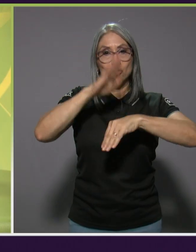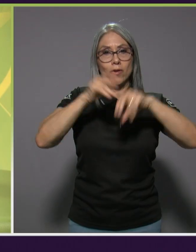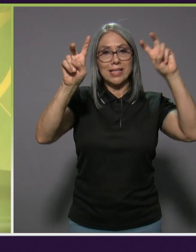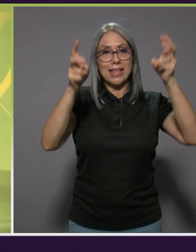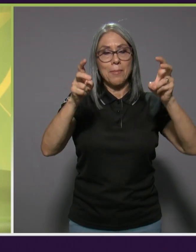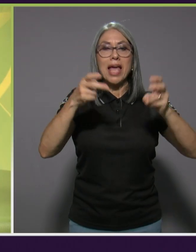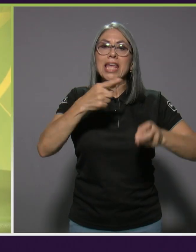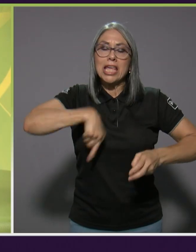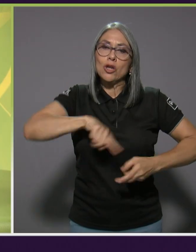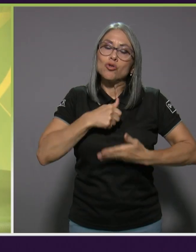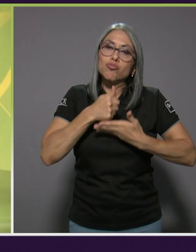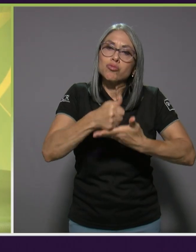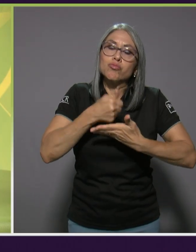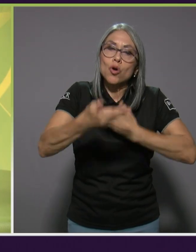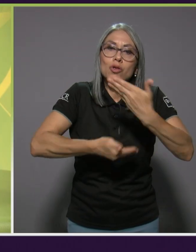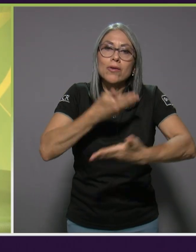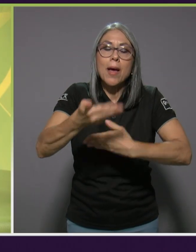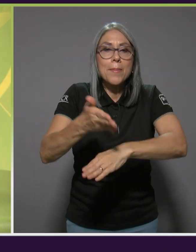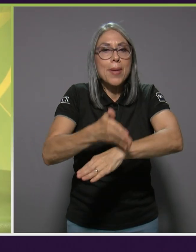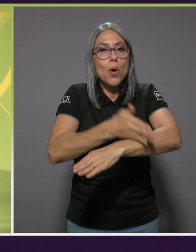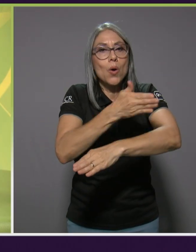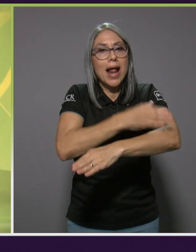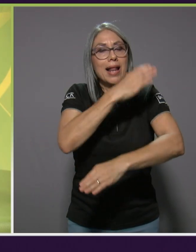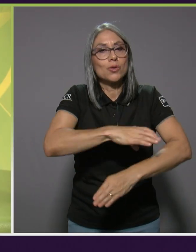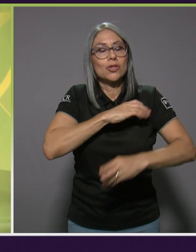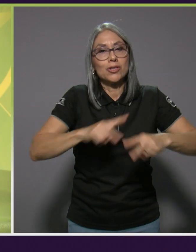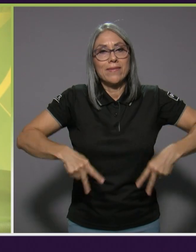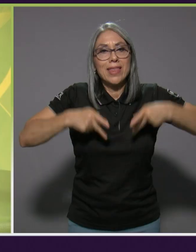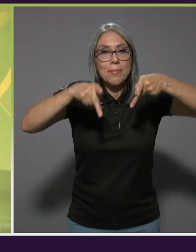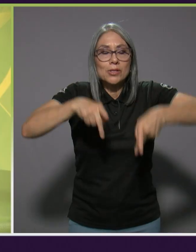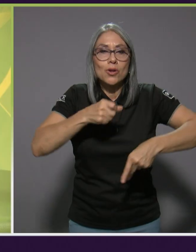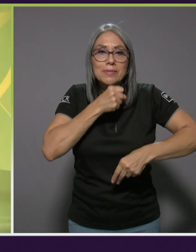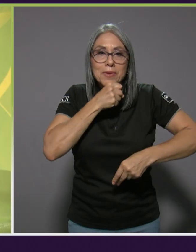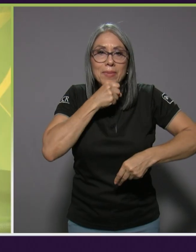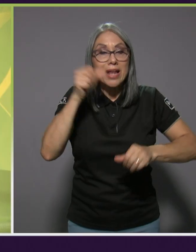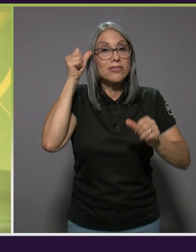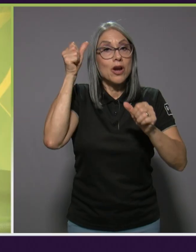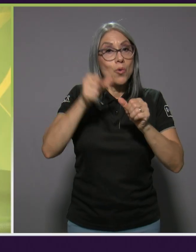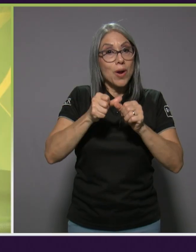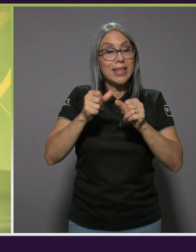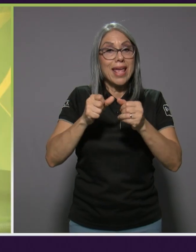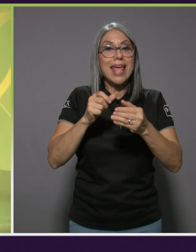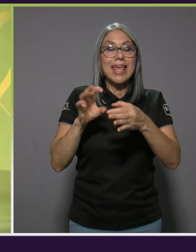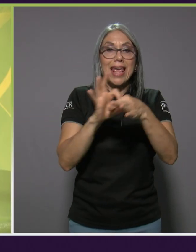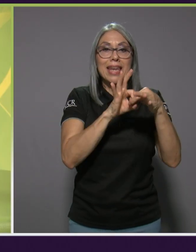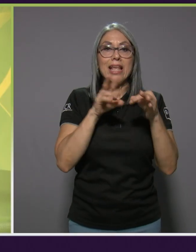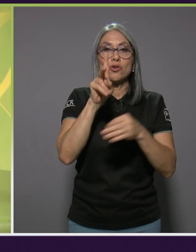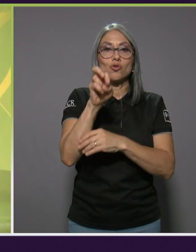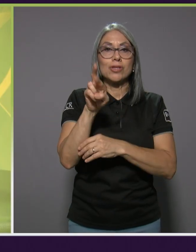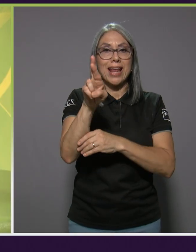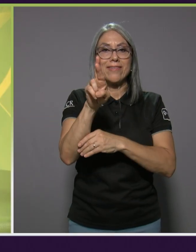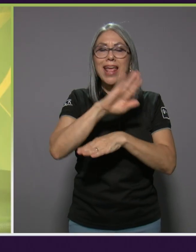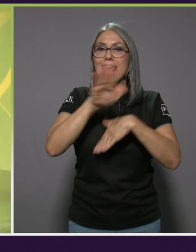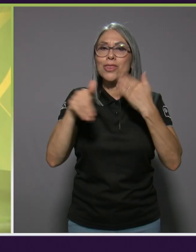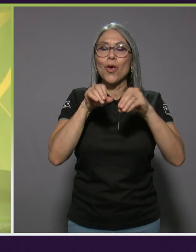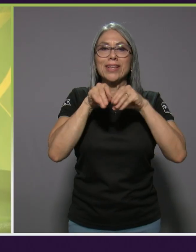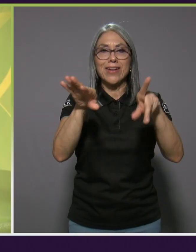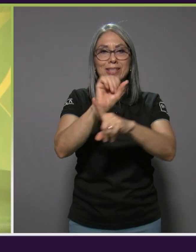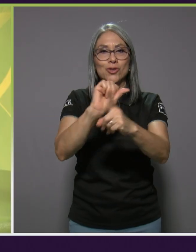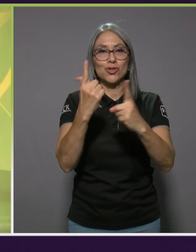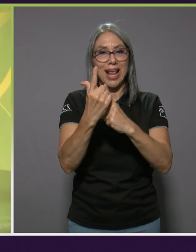a mejorar las condiciones de vida de las personas adultas mayores. Recuerde que encuentra Nexos UCR en todas las redes sociales para